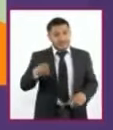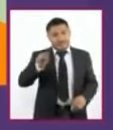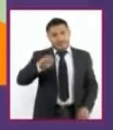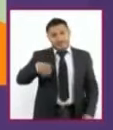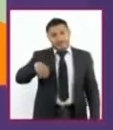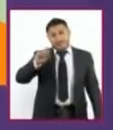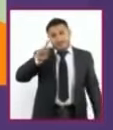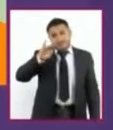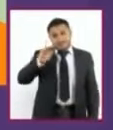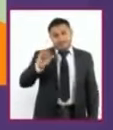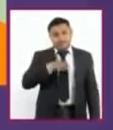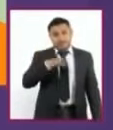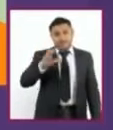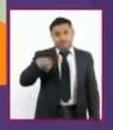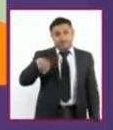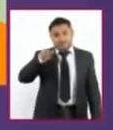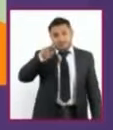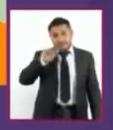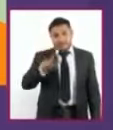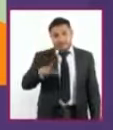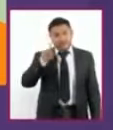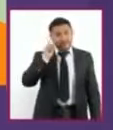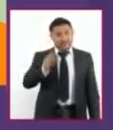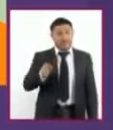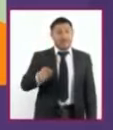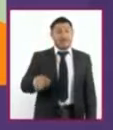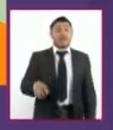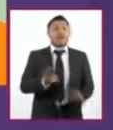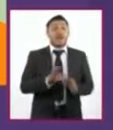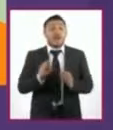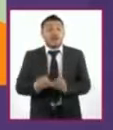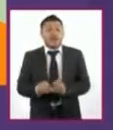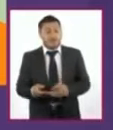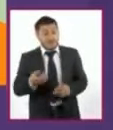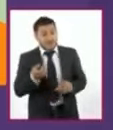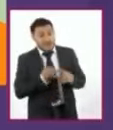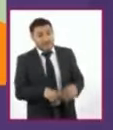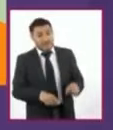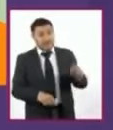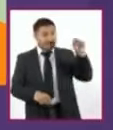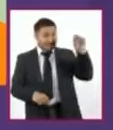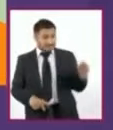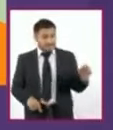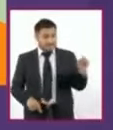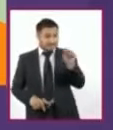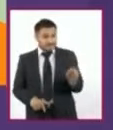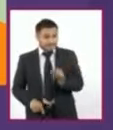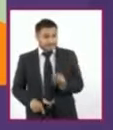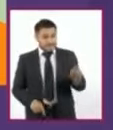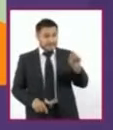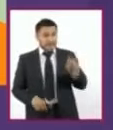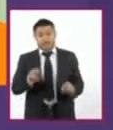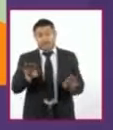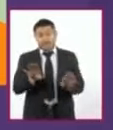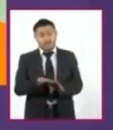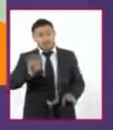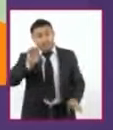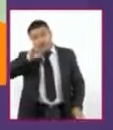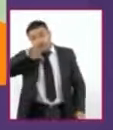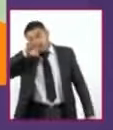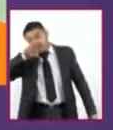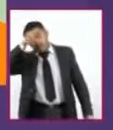simetría central, pues la figura simétrica está trazada a partir de un punto de simetría y no de un eje de simetría.